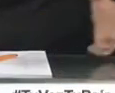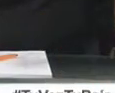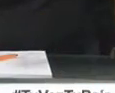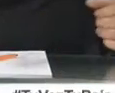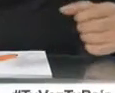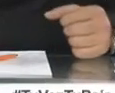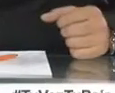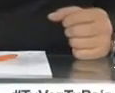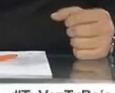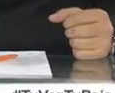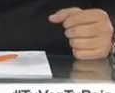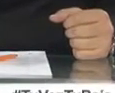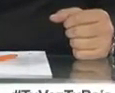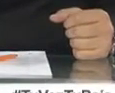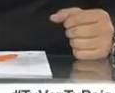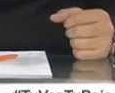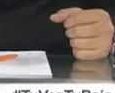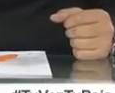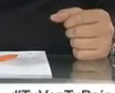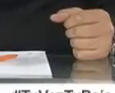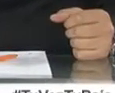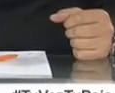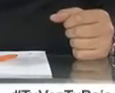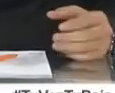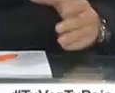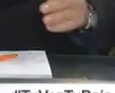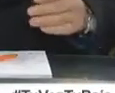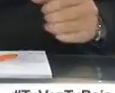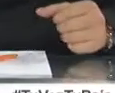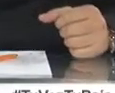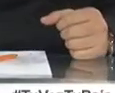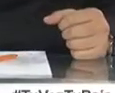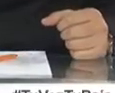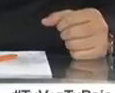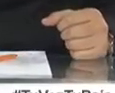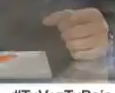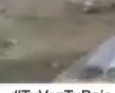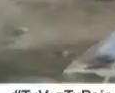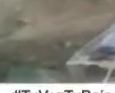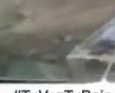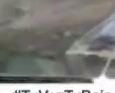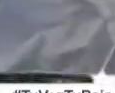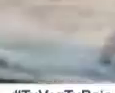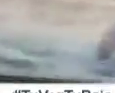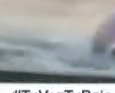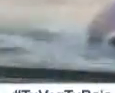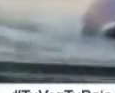Gracias por continuar con nosotros. Momento de revisar la información internacional.